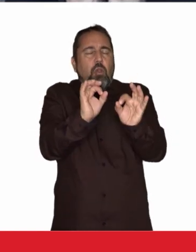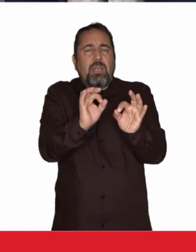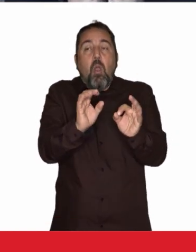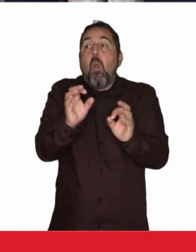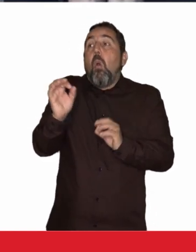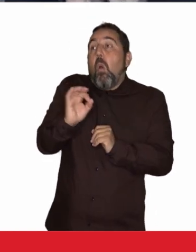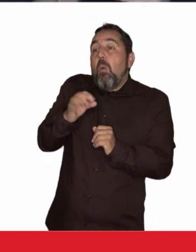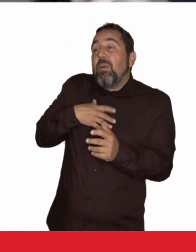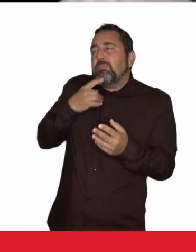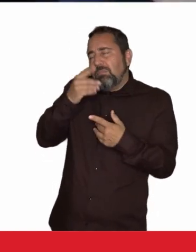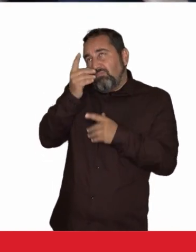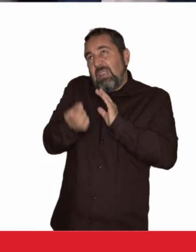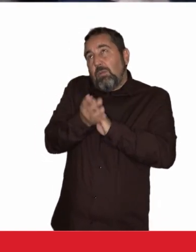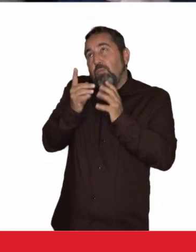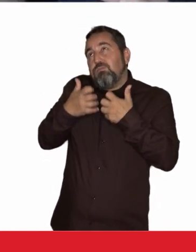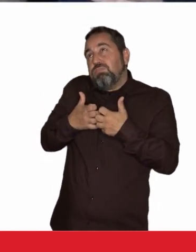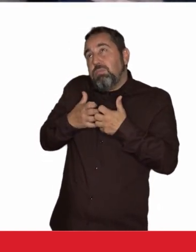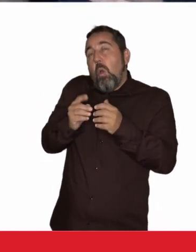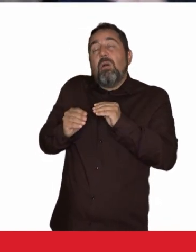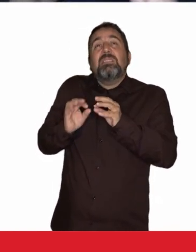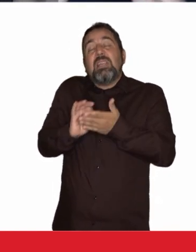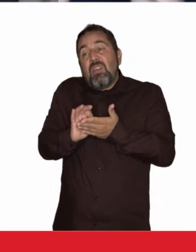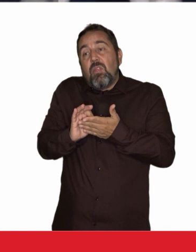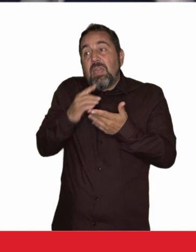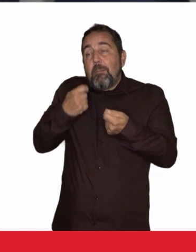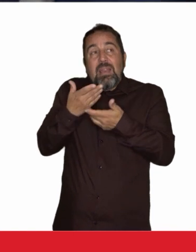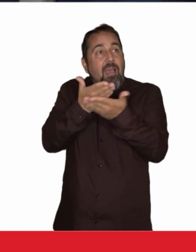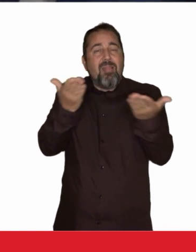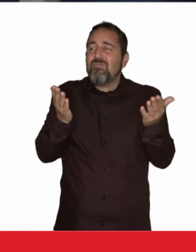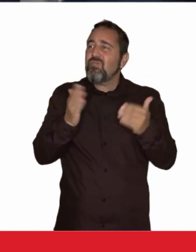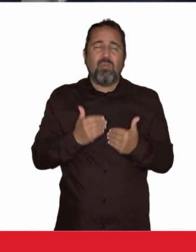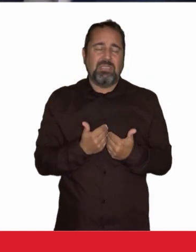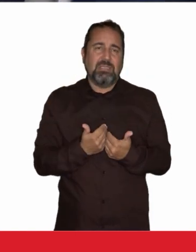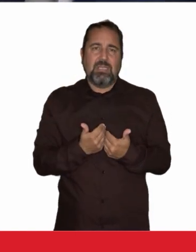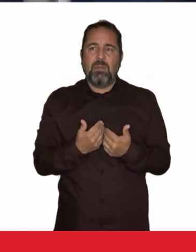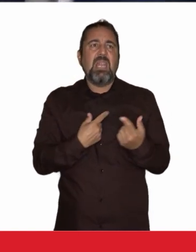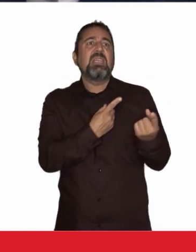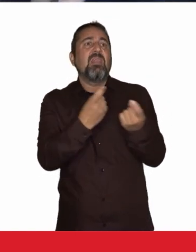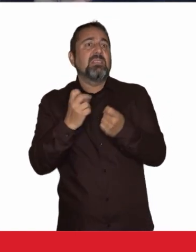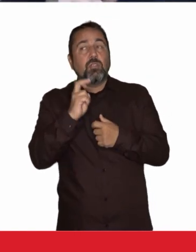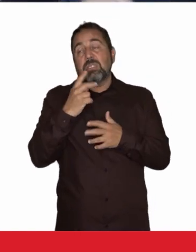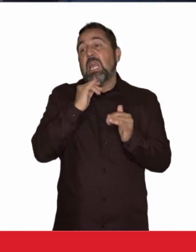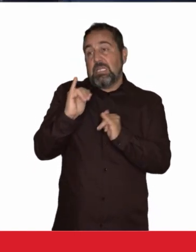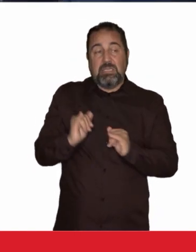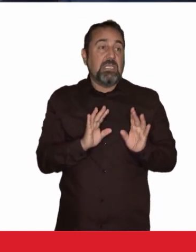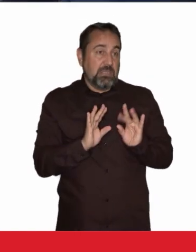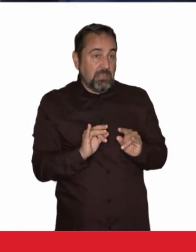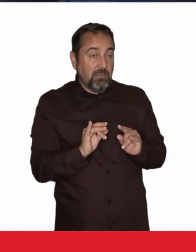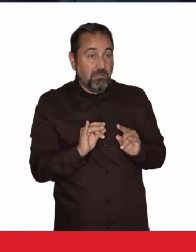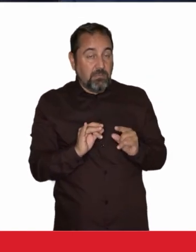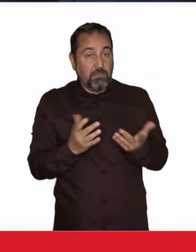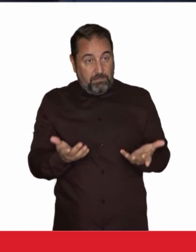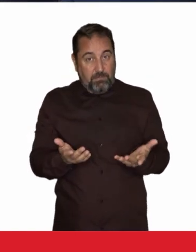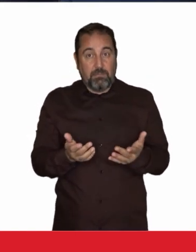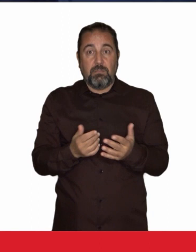que emprende, la brillantez en un área concreta, o bien porque creas productos y servicios que no existen en el mercado